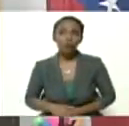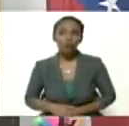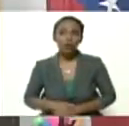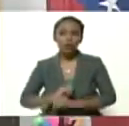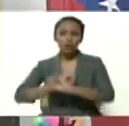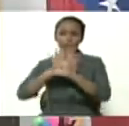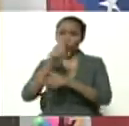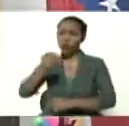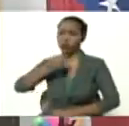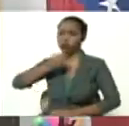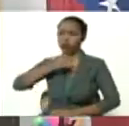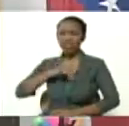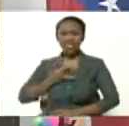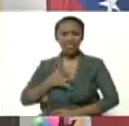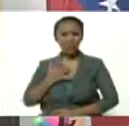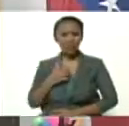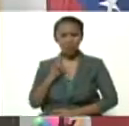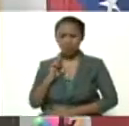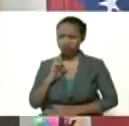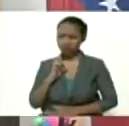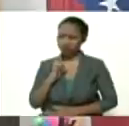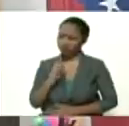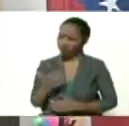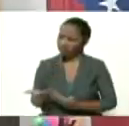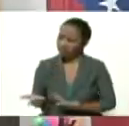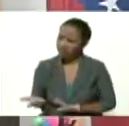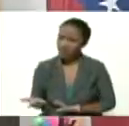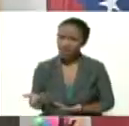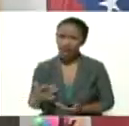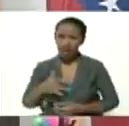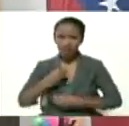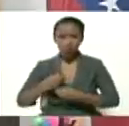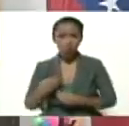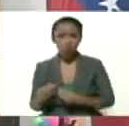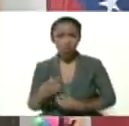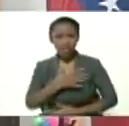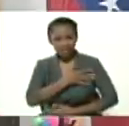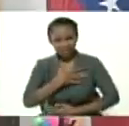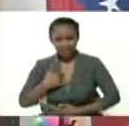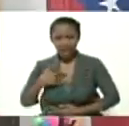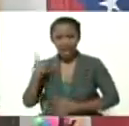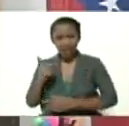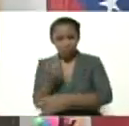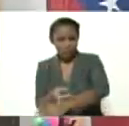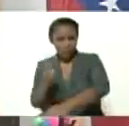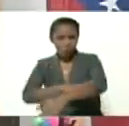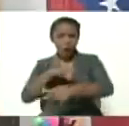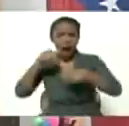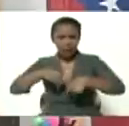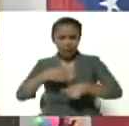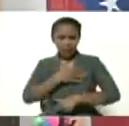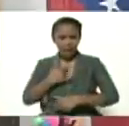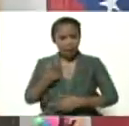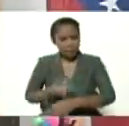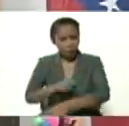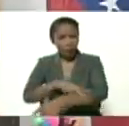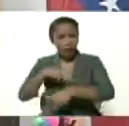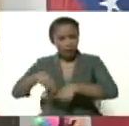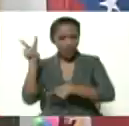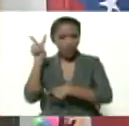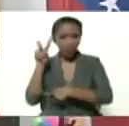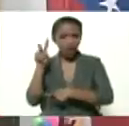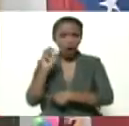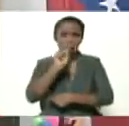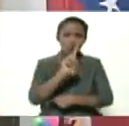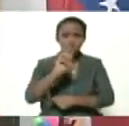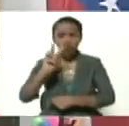declarando con algunos sentimientos raros, como deseando que la cosa sea peor en Venezuela. A uno, dos, tres de